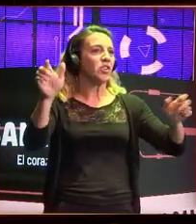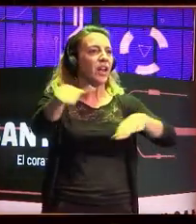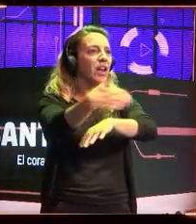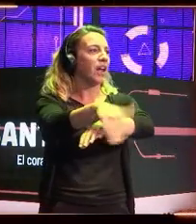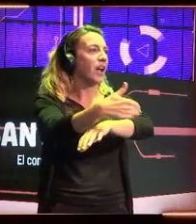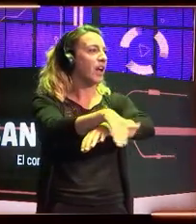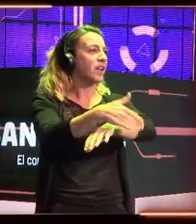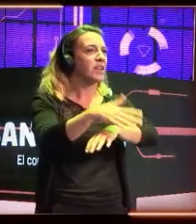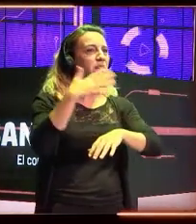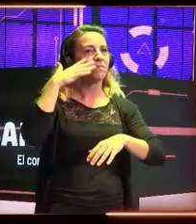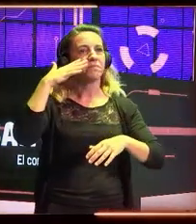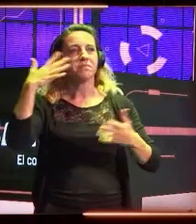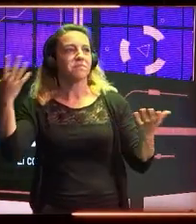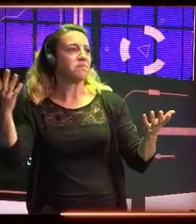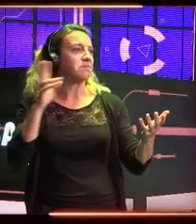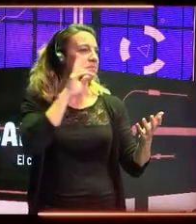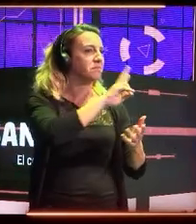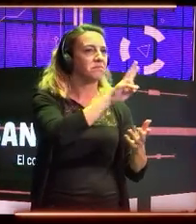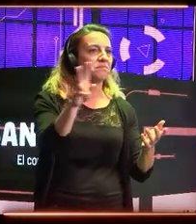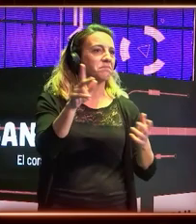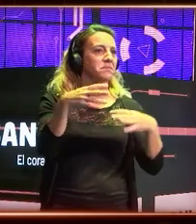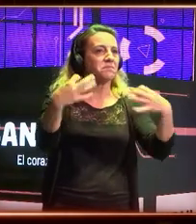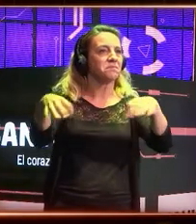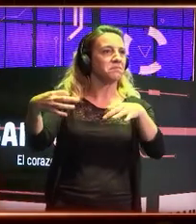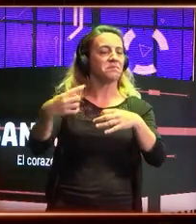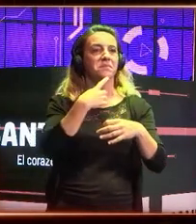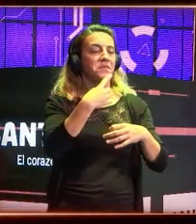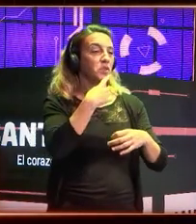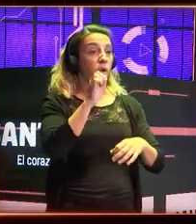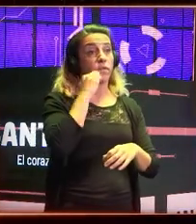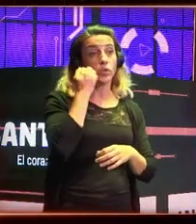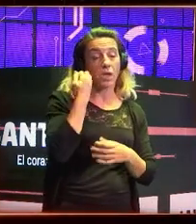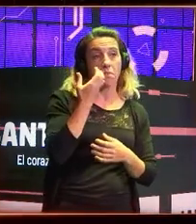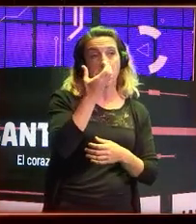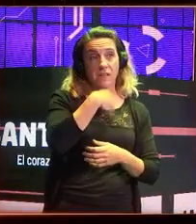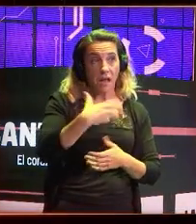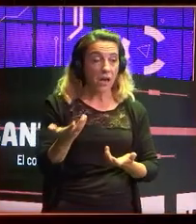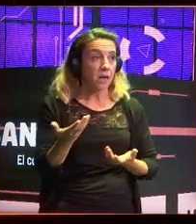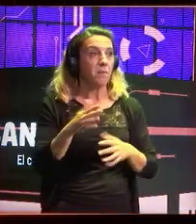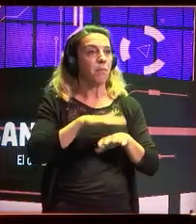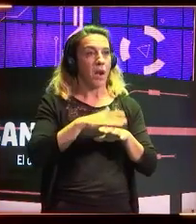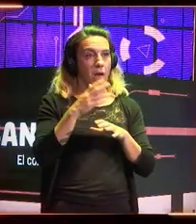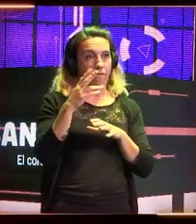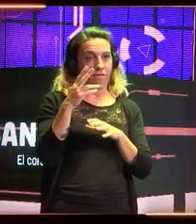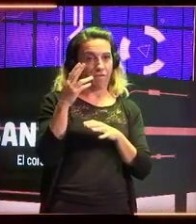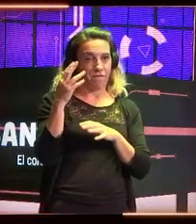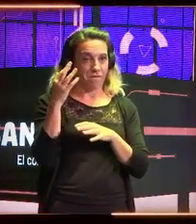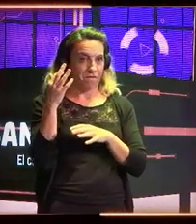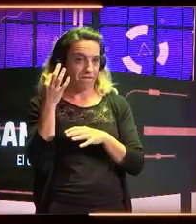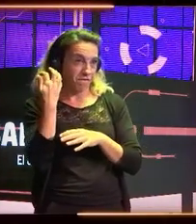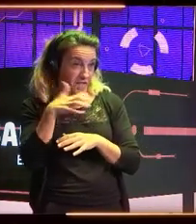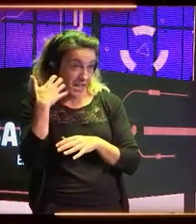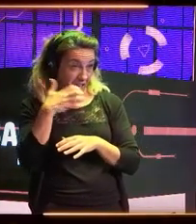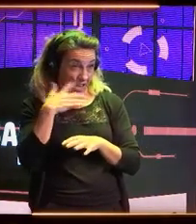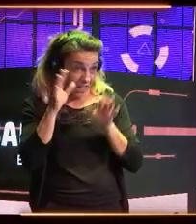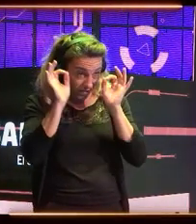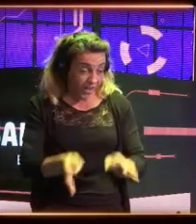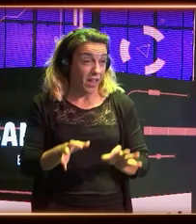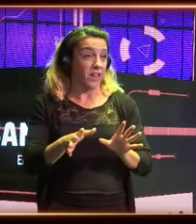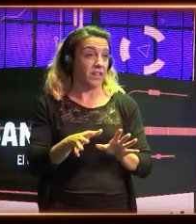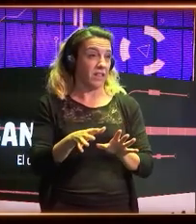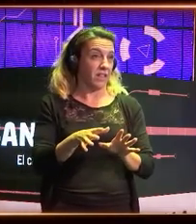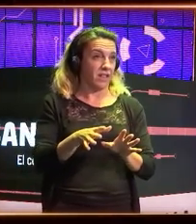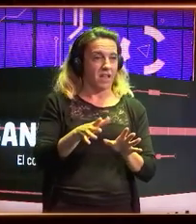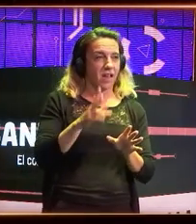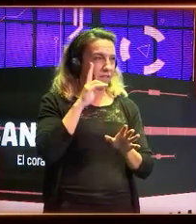calle es populacho esa gente que está por ahí dirá que es una fruta una manzana pero para un friky de verdad un friky de esto de los que de los que